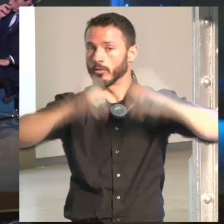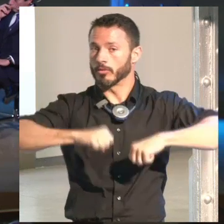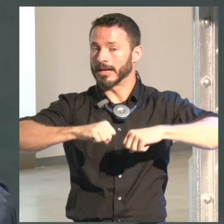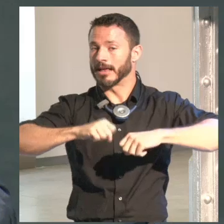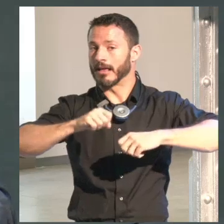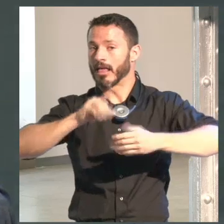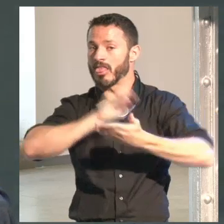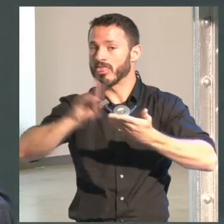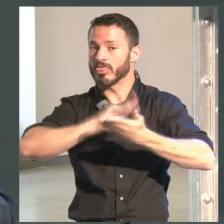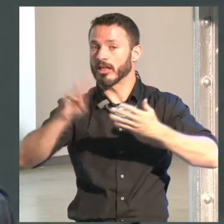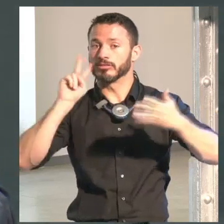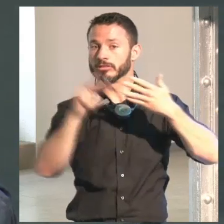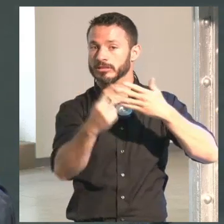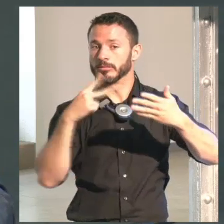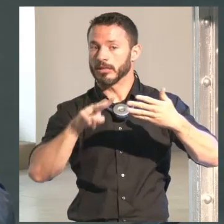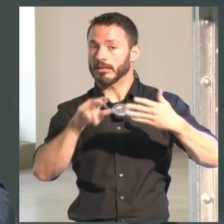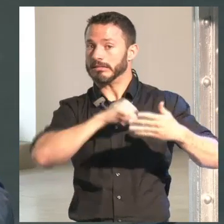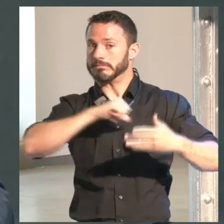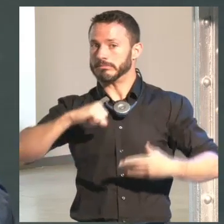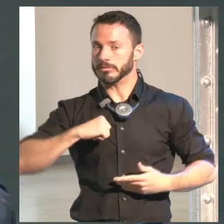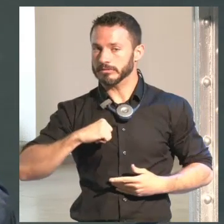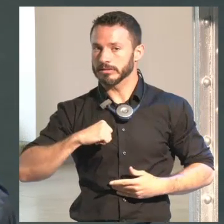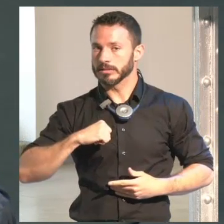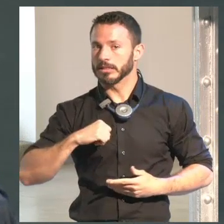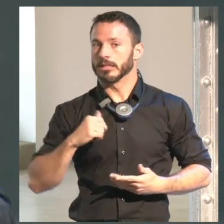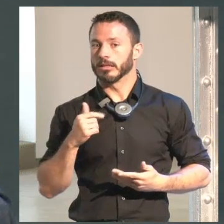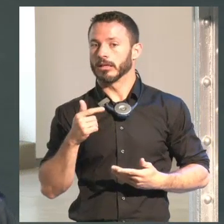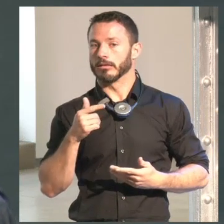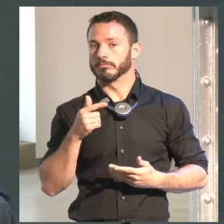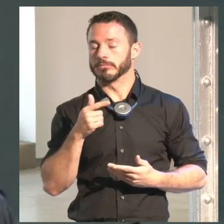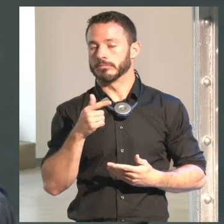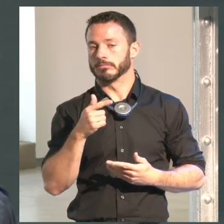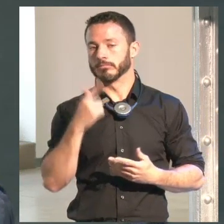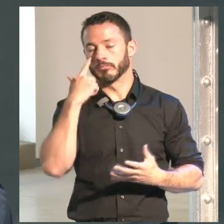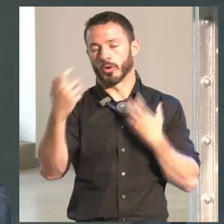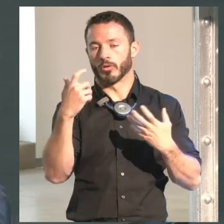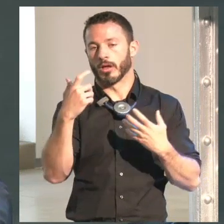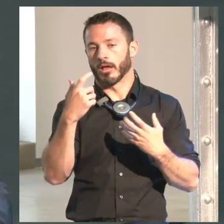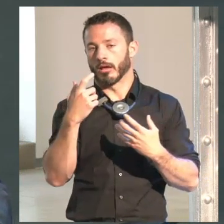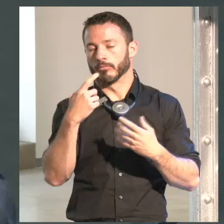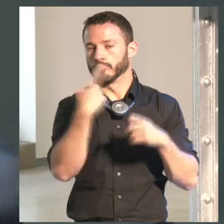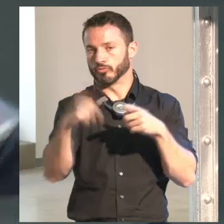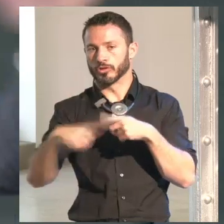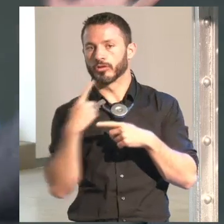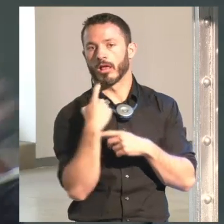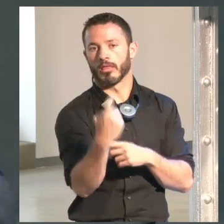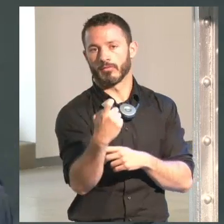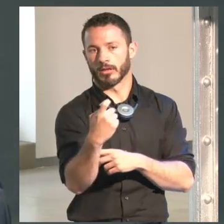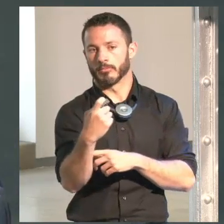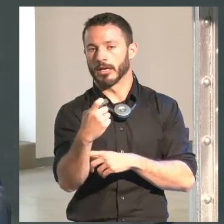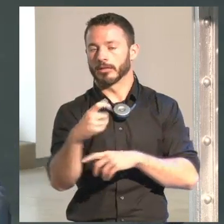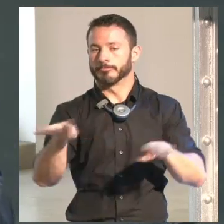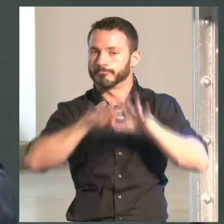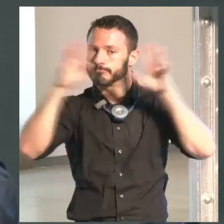datos, con el Privacy Shield, y creo que tenemos un camino adelante de nosotros para una relación más global,